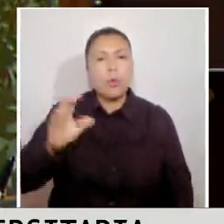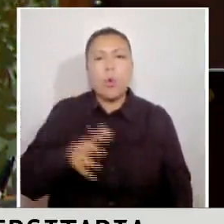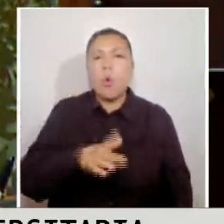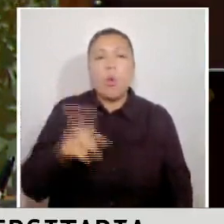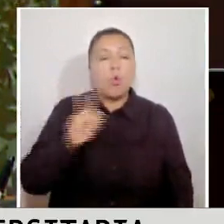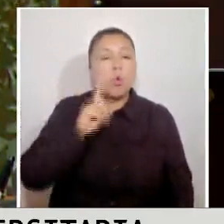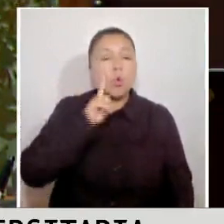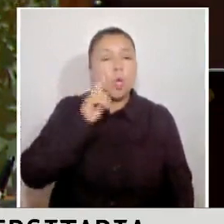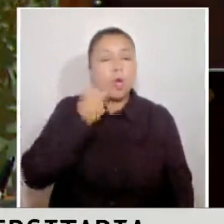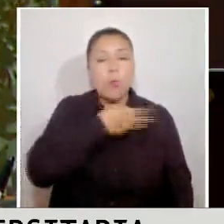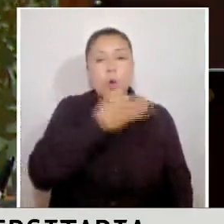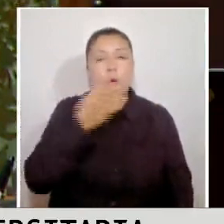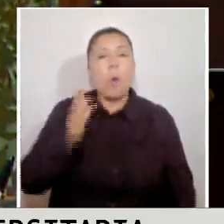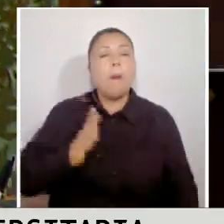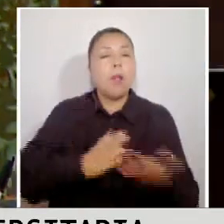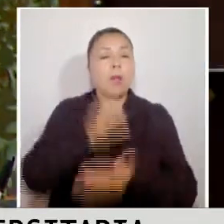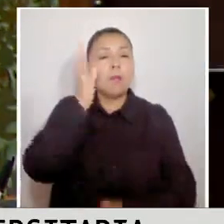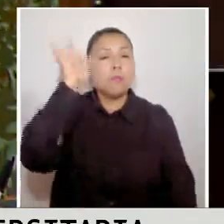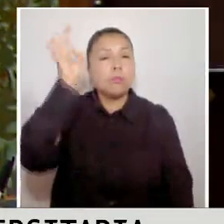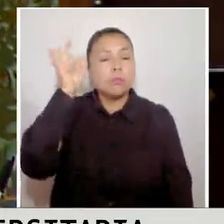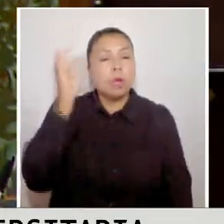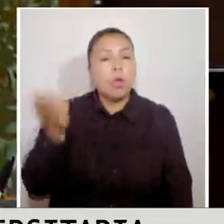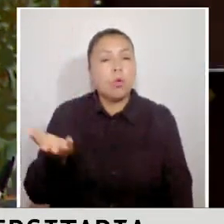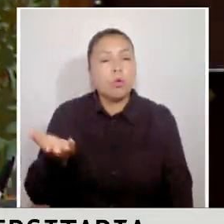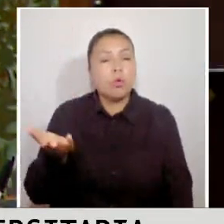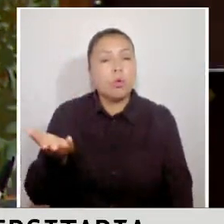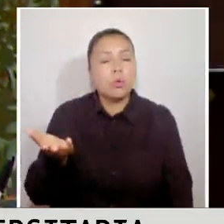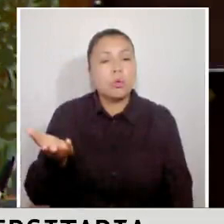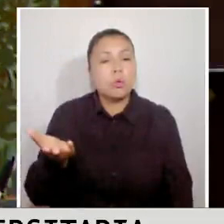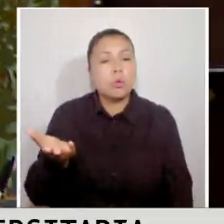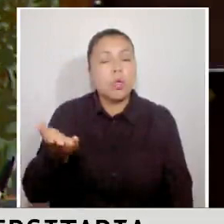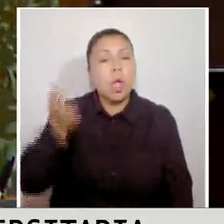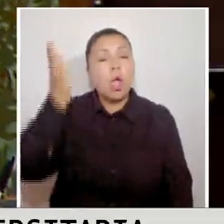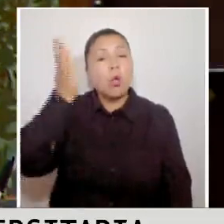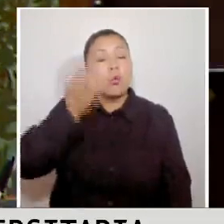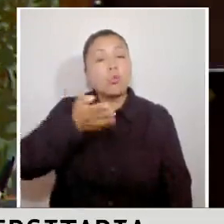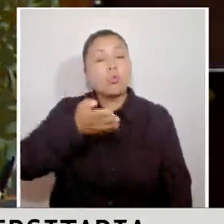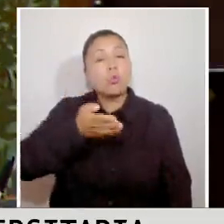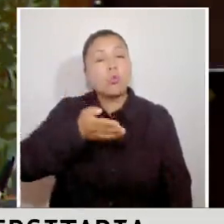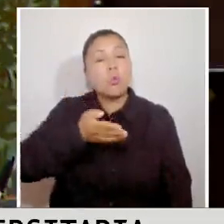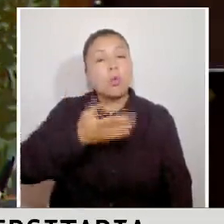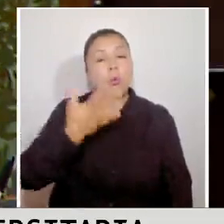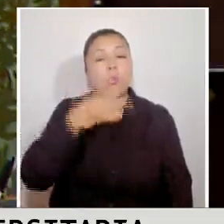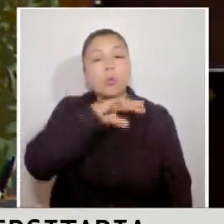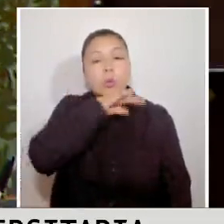seguir sesionando por lo tanto suspendemos por 5